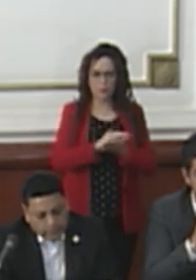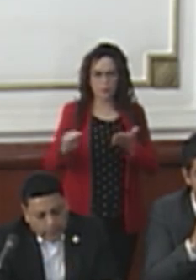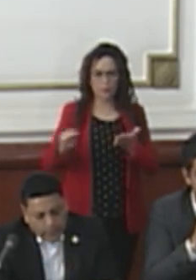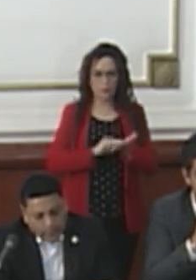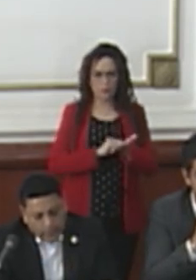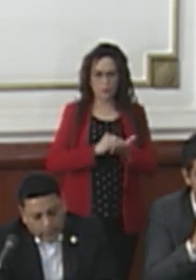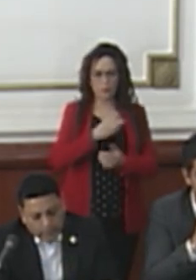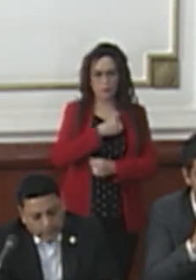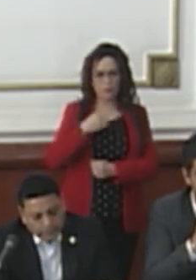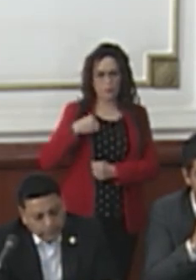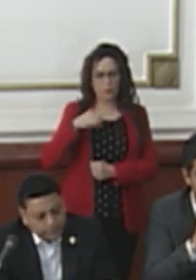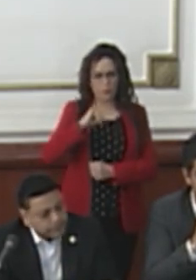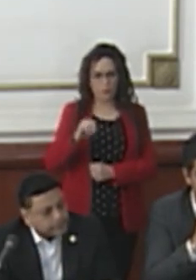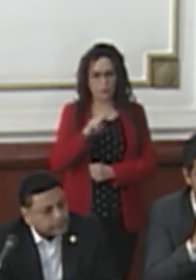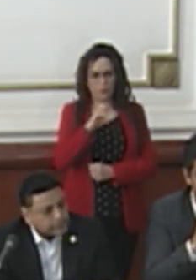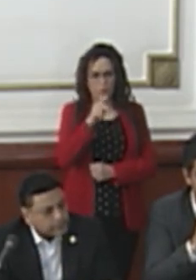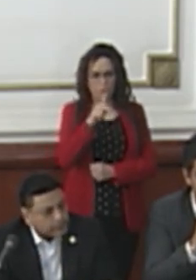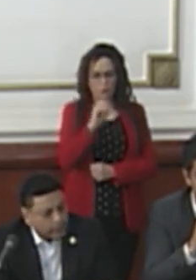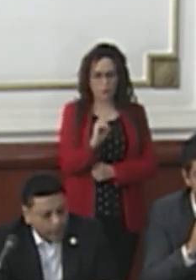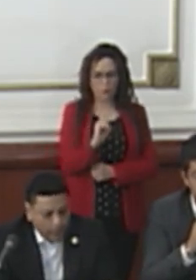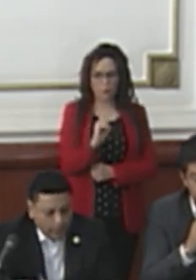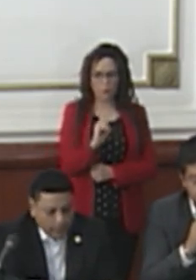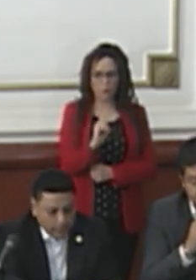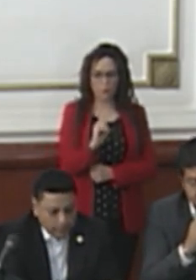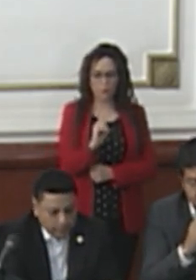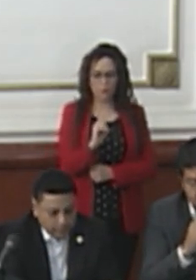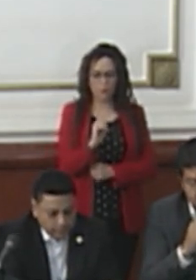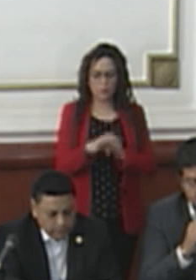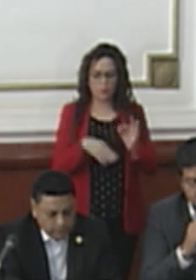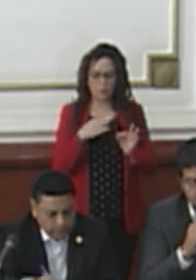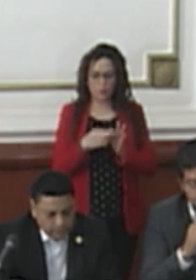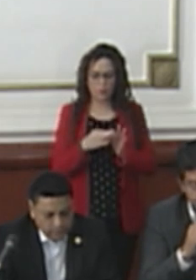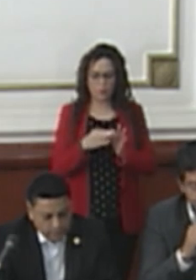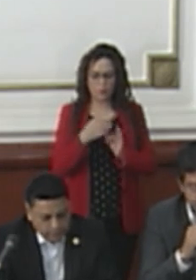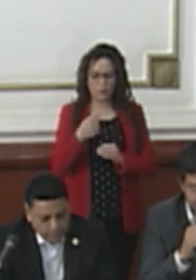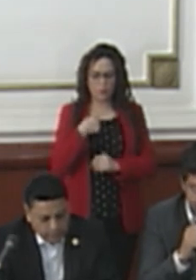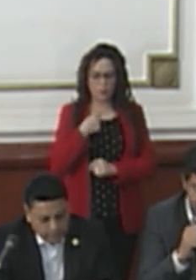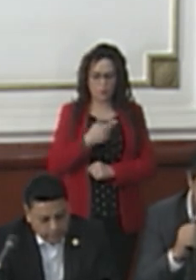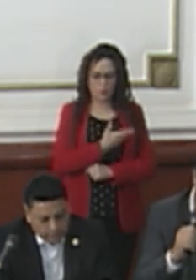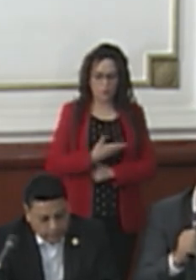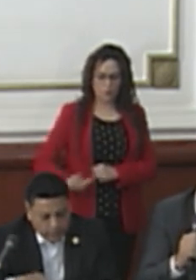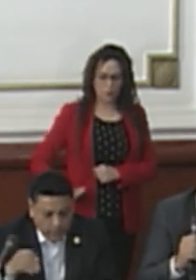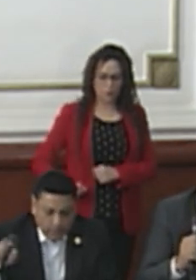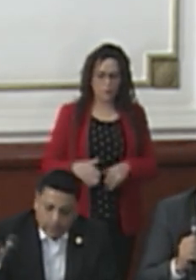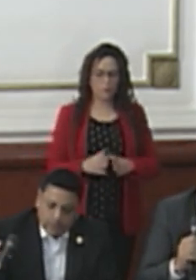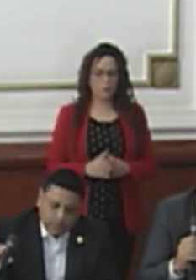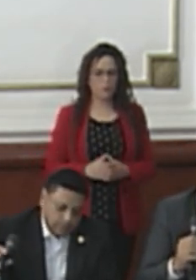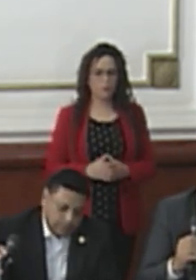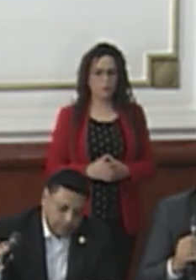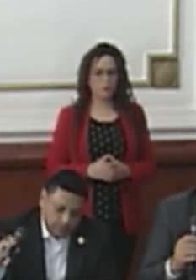los integrantes de la Junta de Coordinación Política. Cumplida su instrucción, diputado presidente.